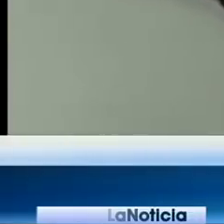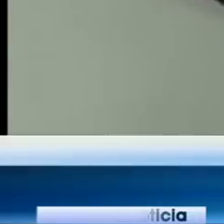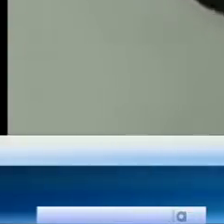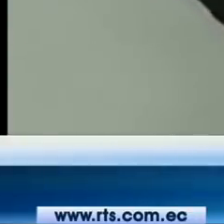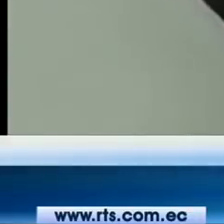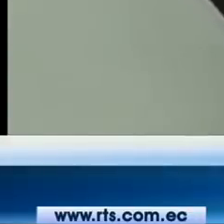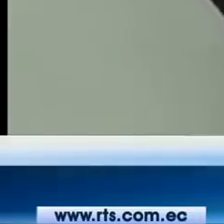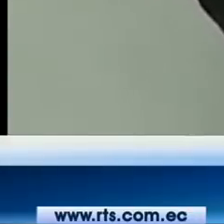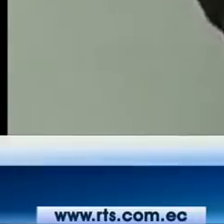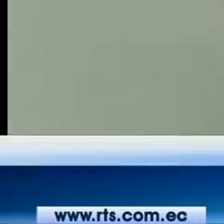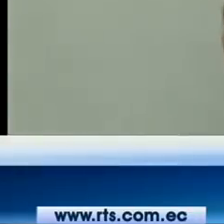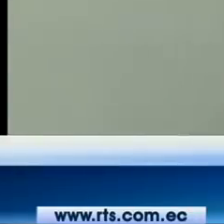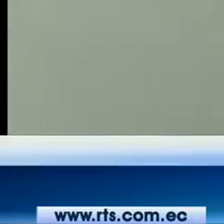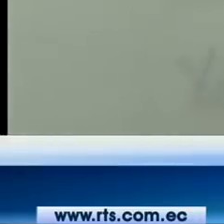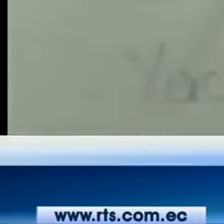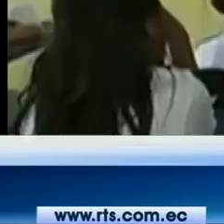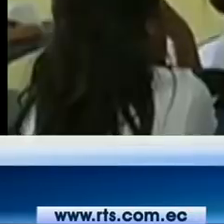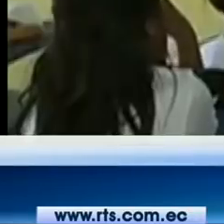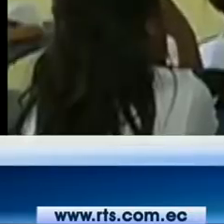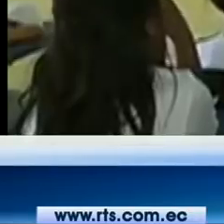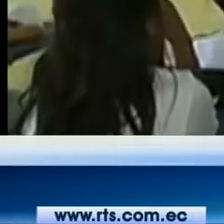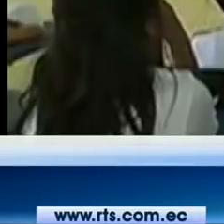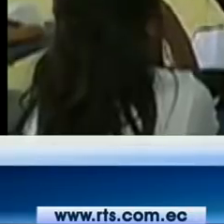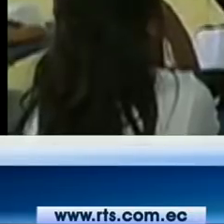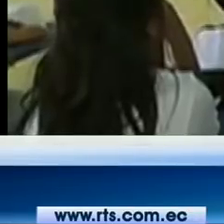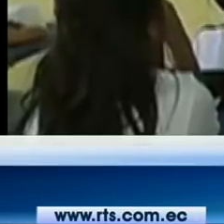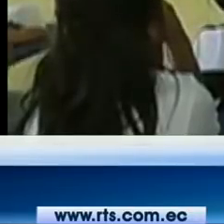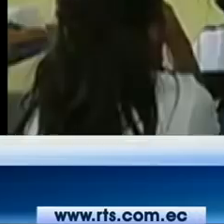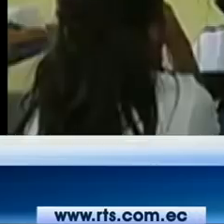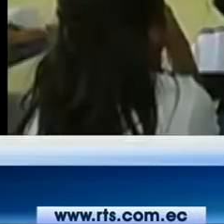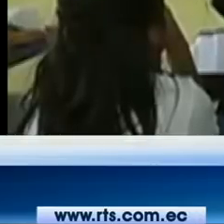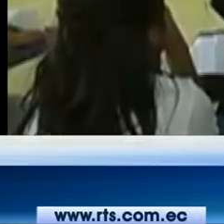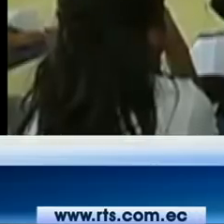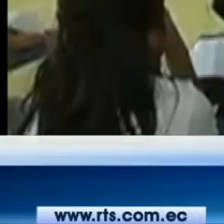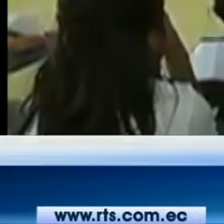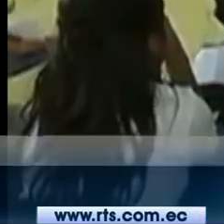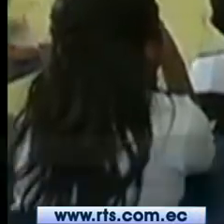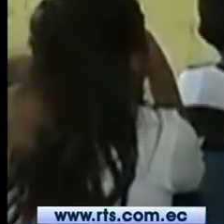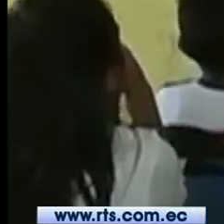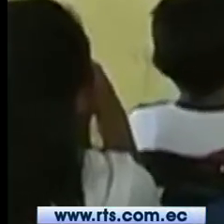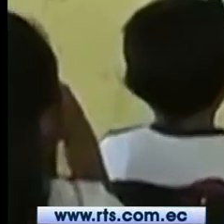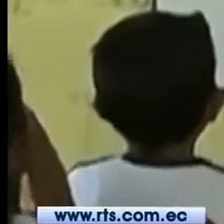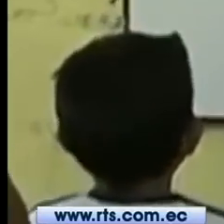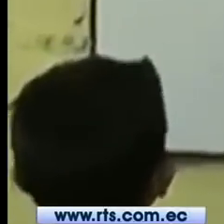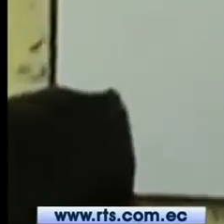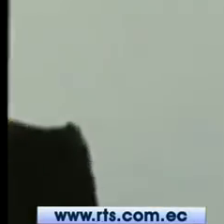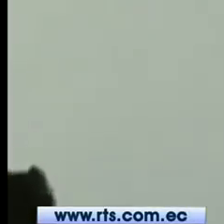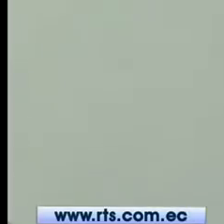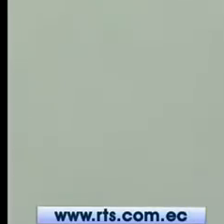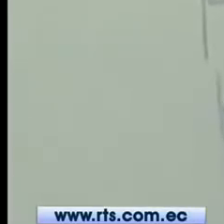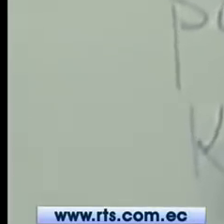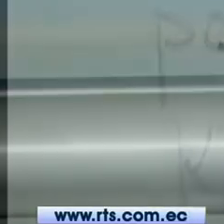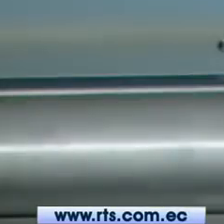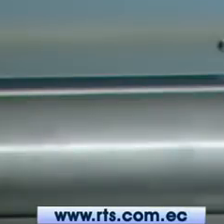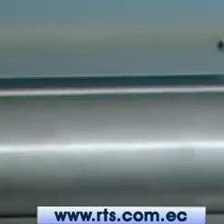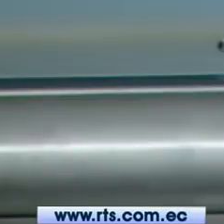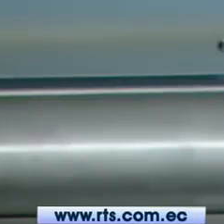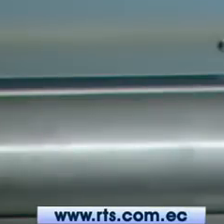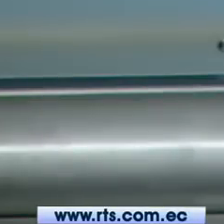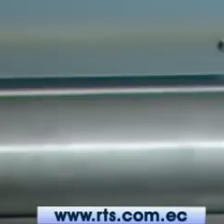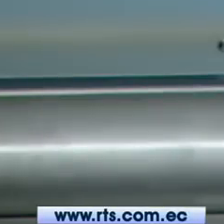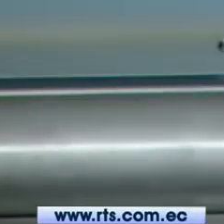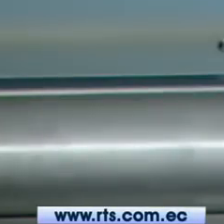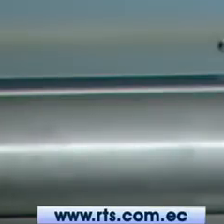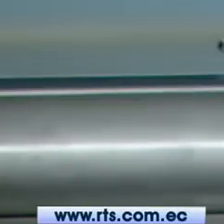de los pueblos ancestrales del ecuador informe marcelo máquina amigos